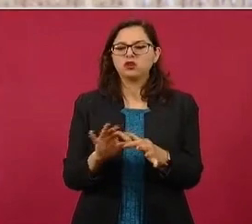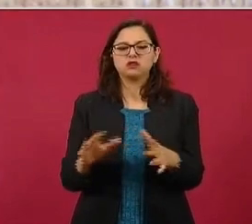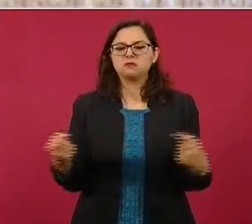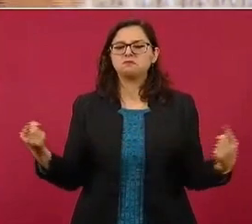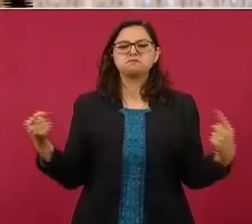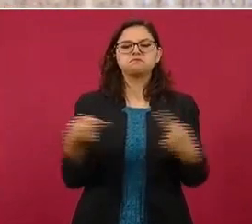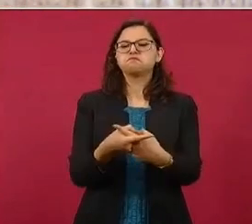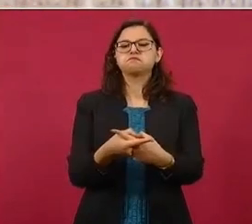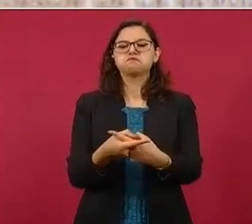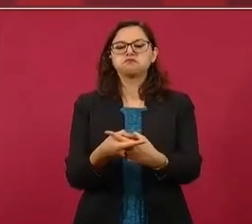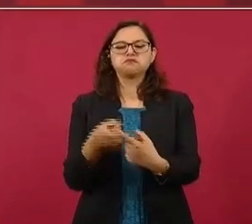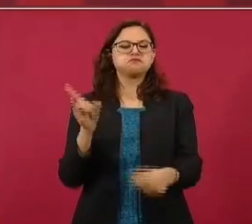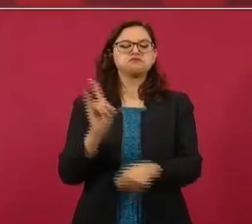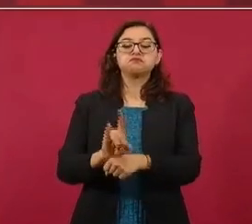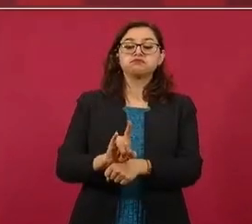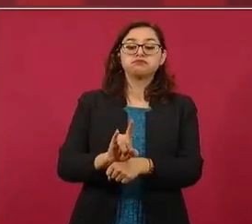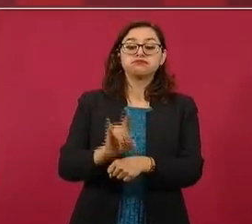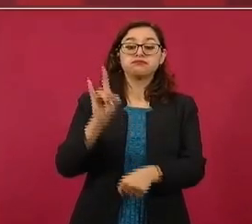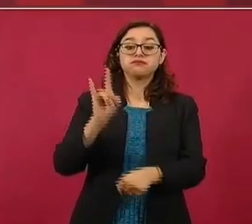Y al final